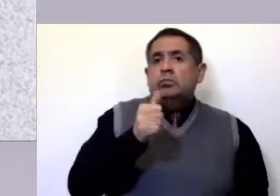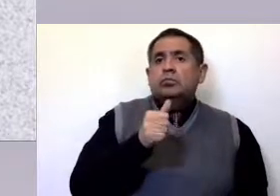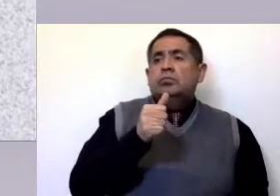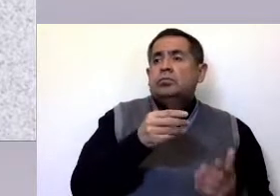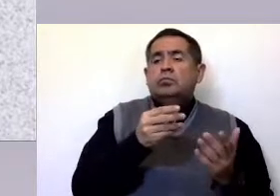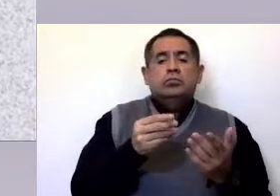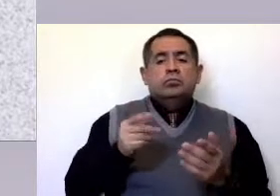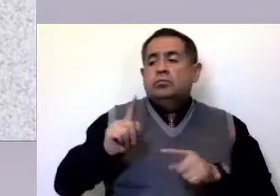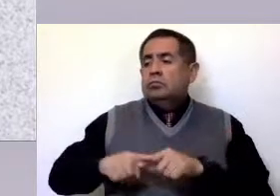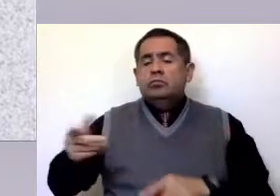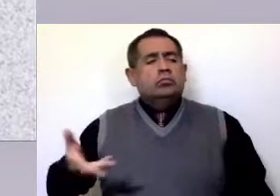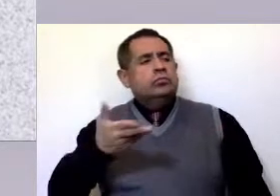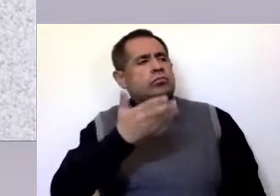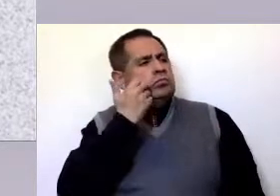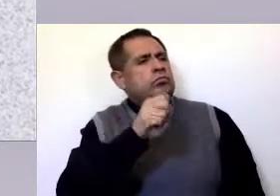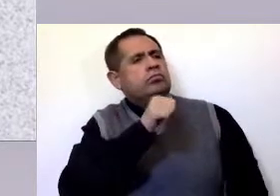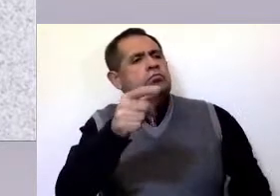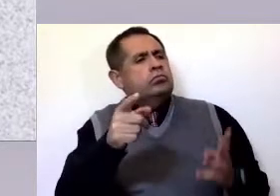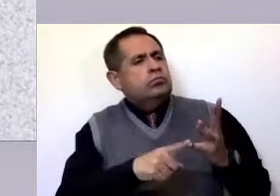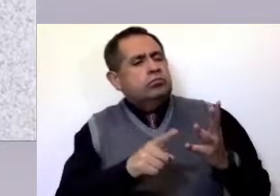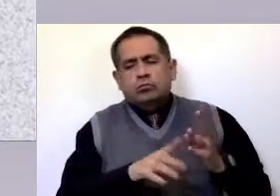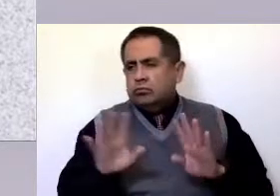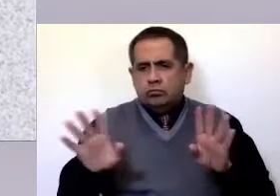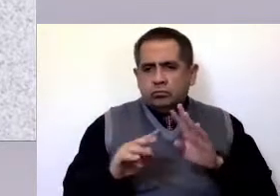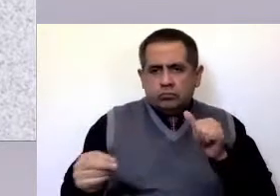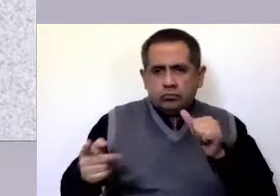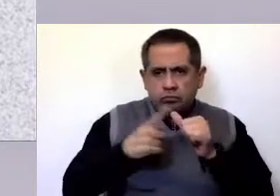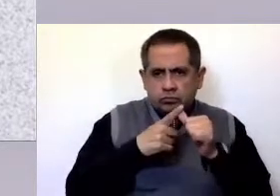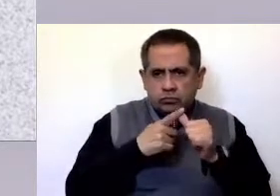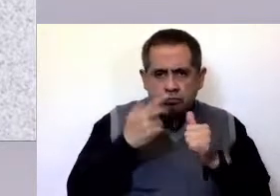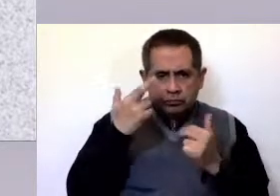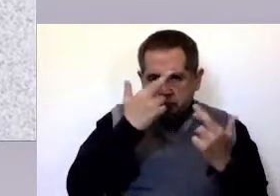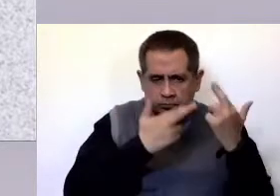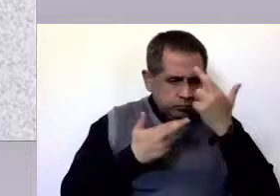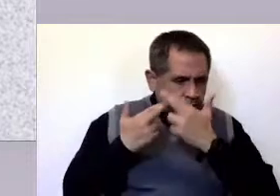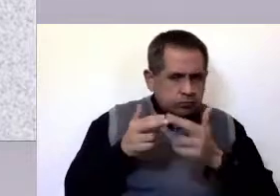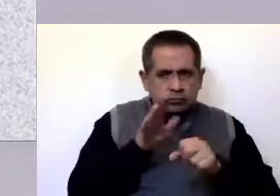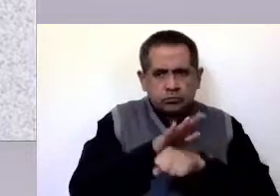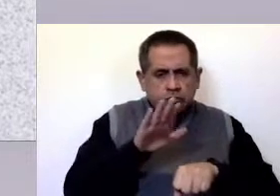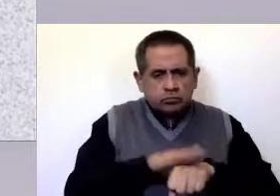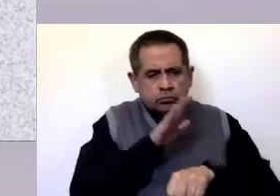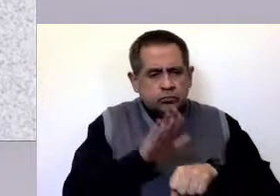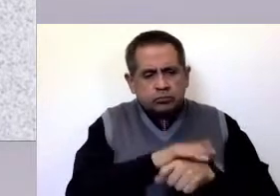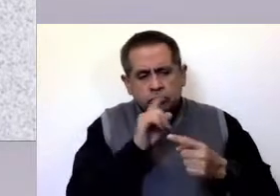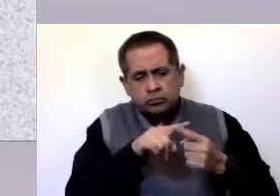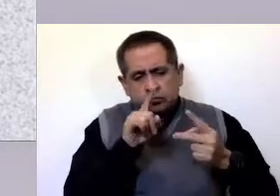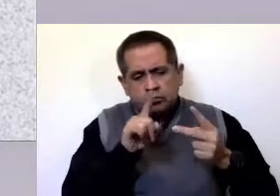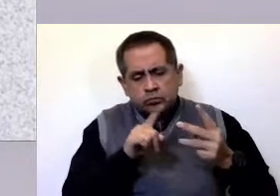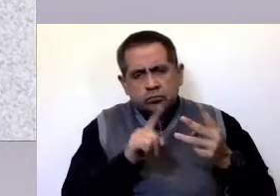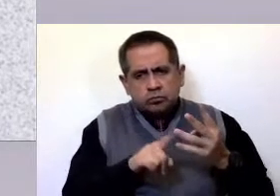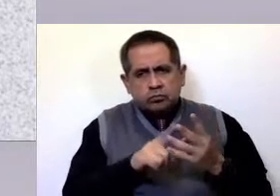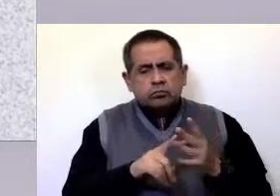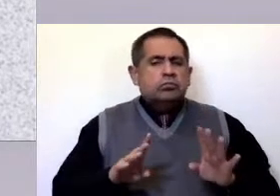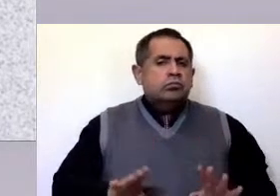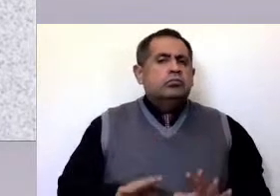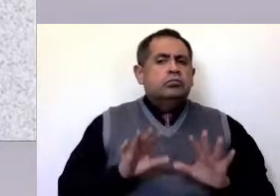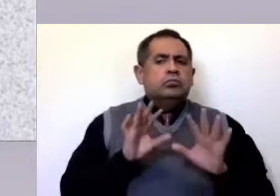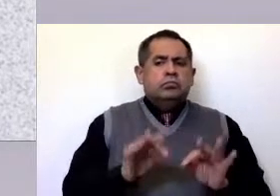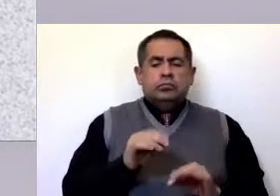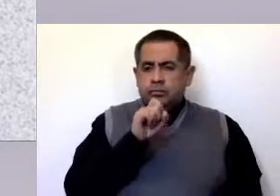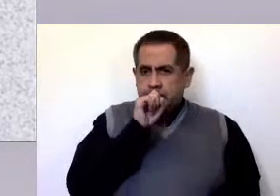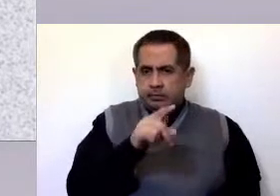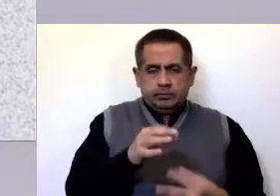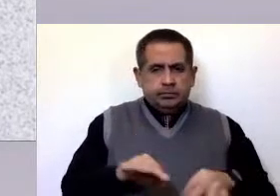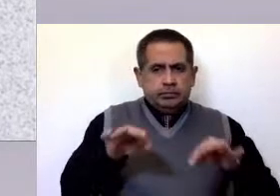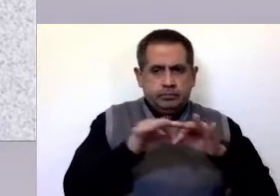de un derechohabiente sino verificando el cumplimiento de ciertos requisitos los cuales a fin de cuentas también están dados a